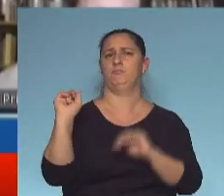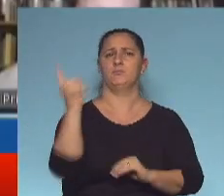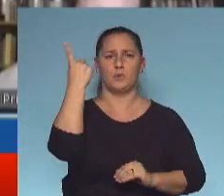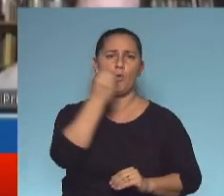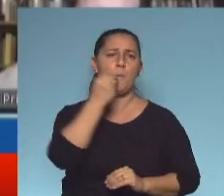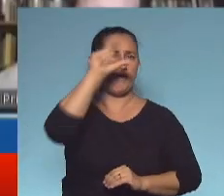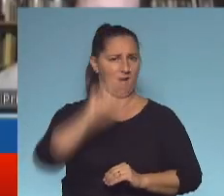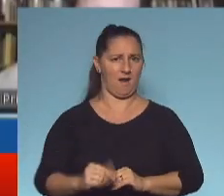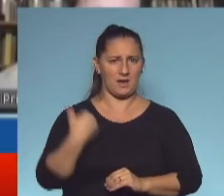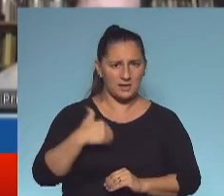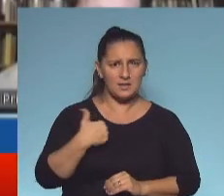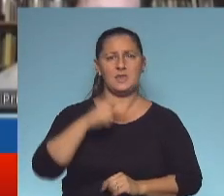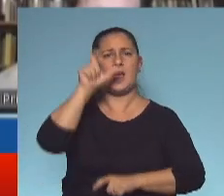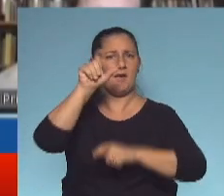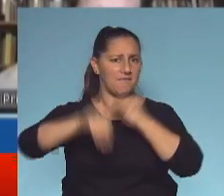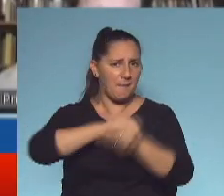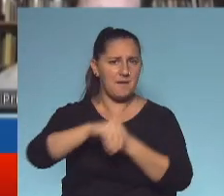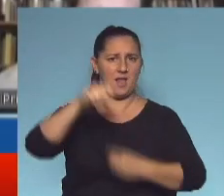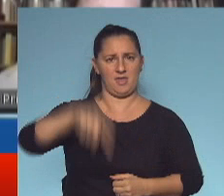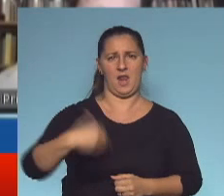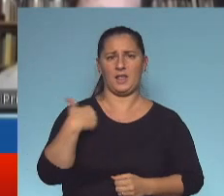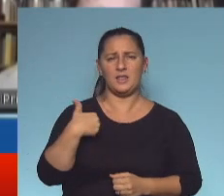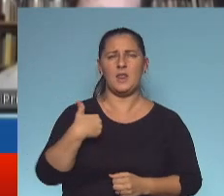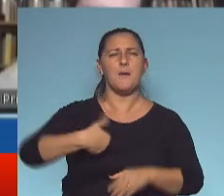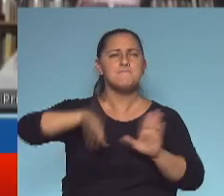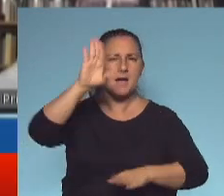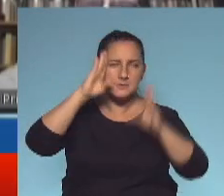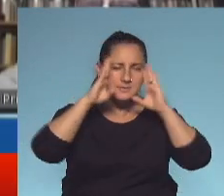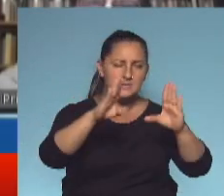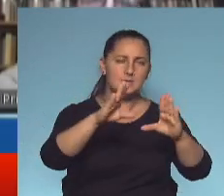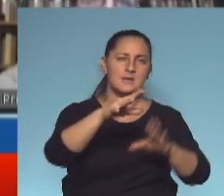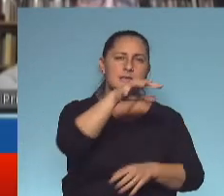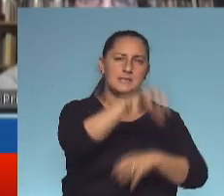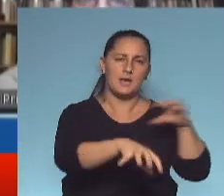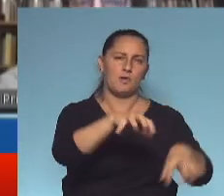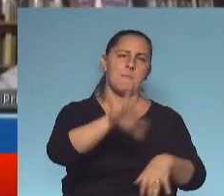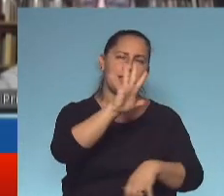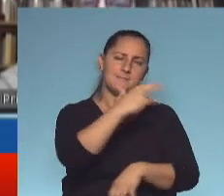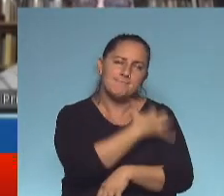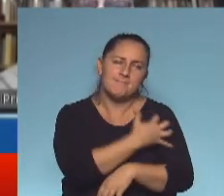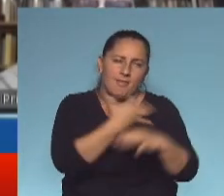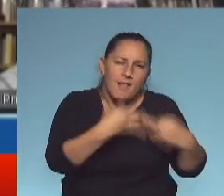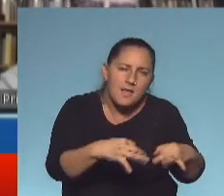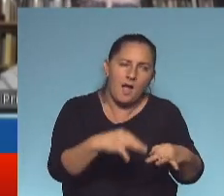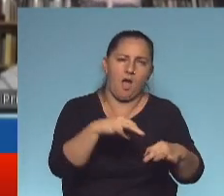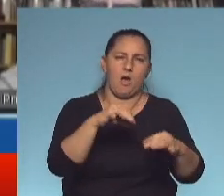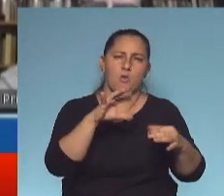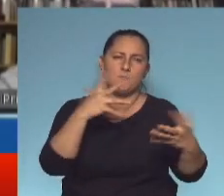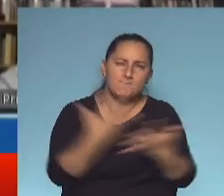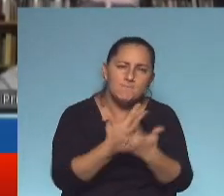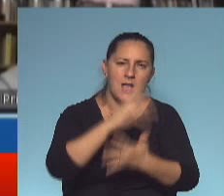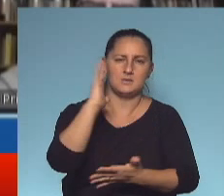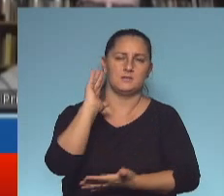de toda la población y familias argentinas, con especial atención en los sectores de mayor vulnerabilidad económico y